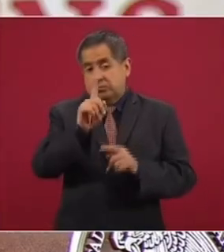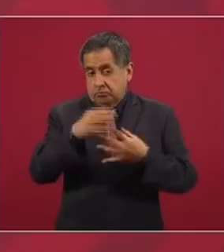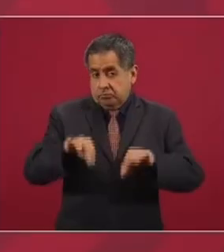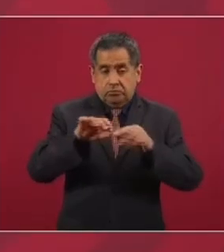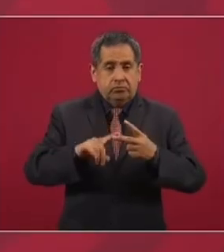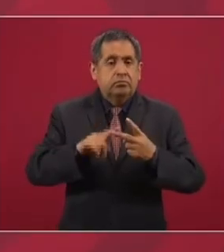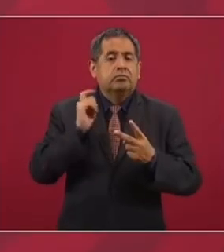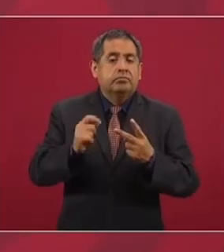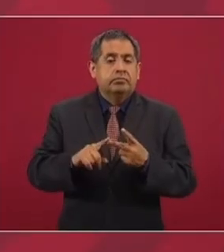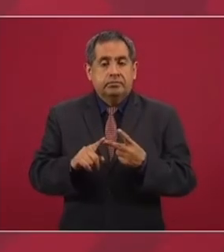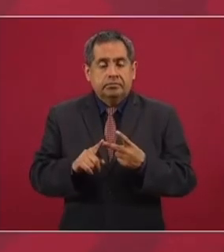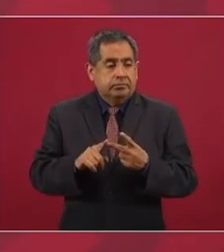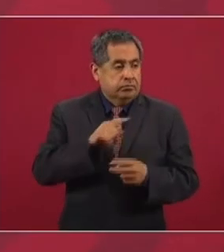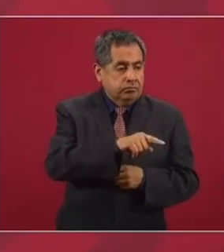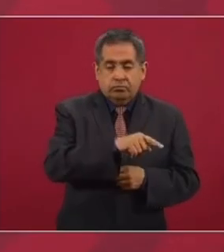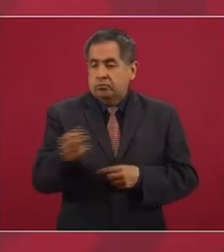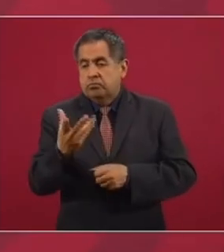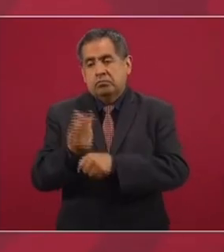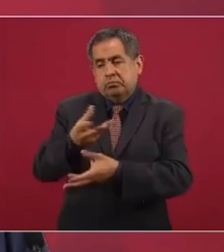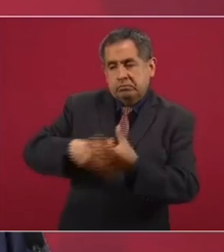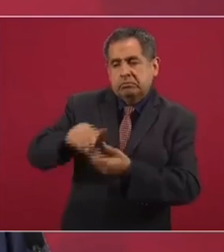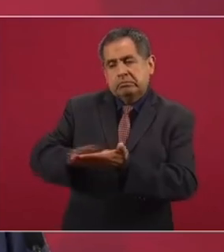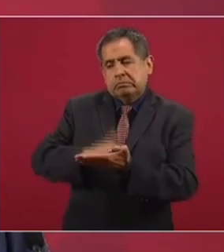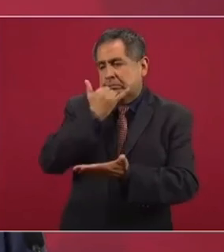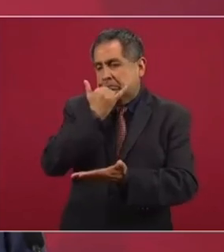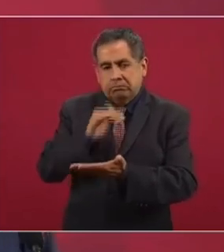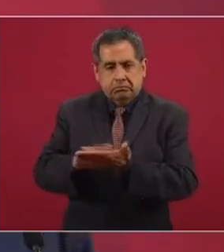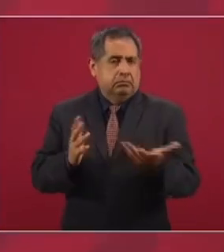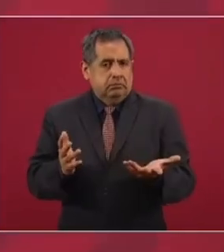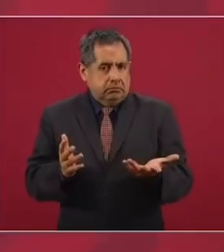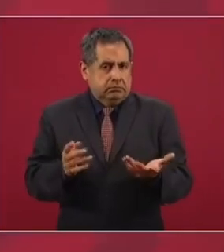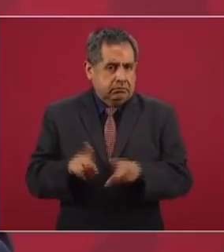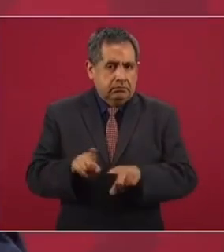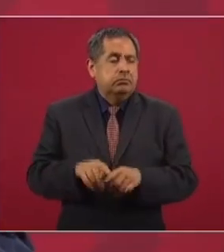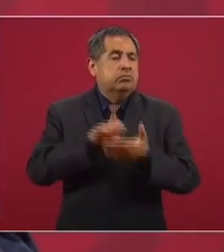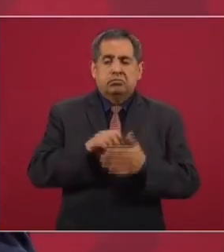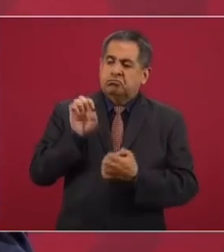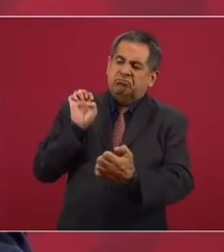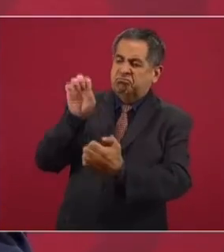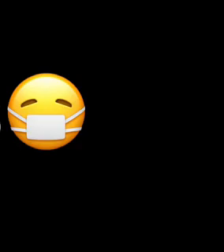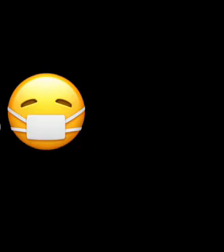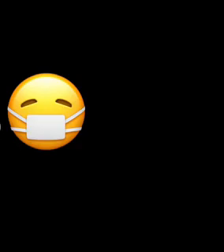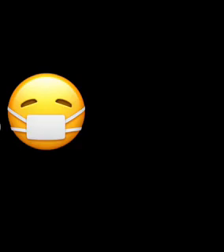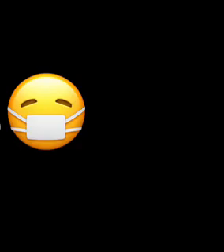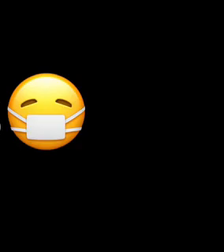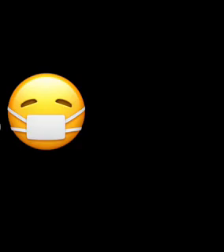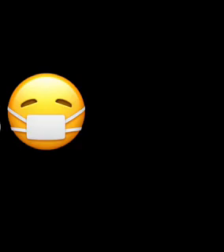nos importa mucho también es la reparación del daño. En el caso de fraudes